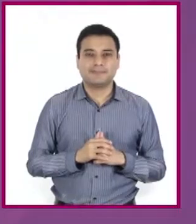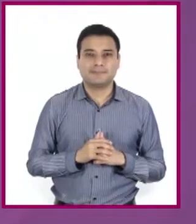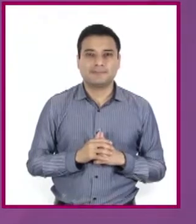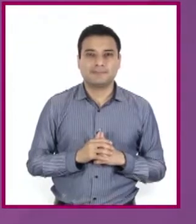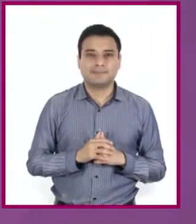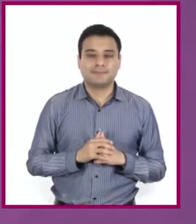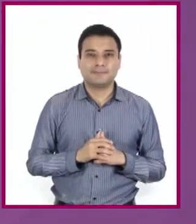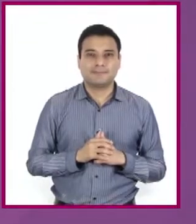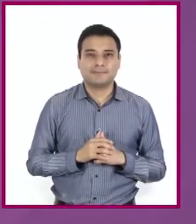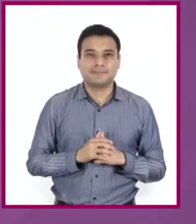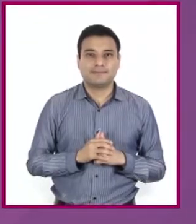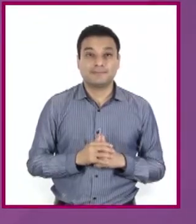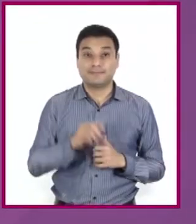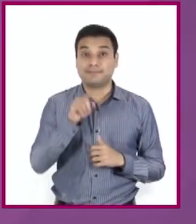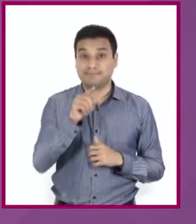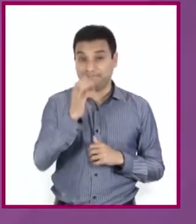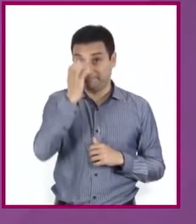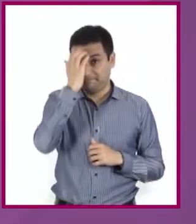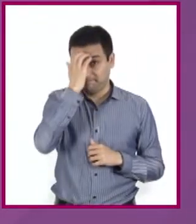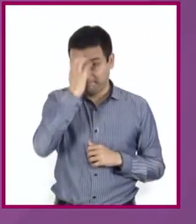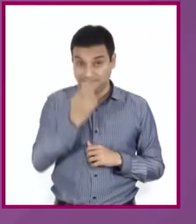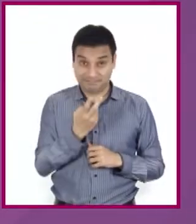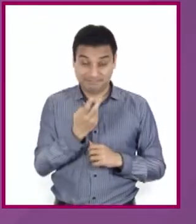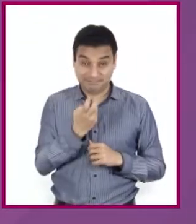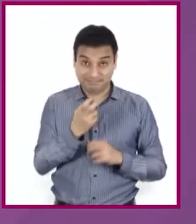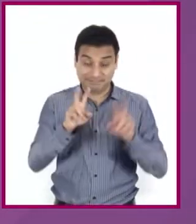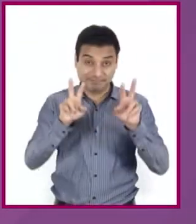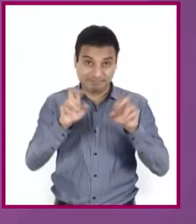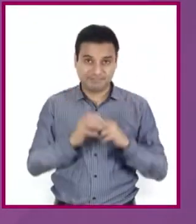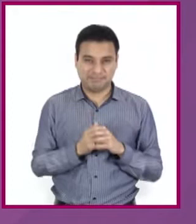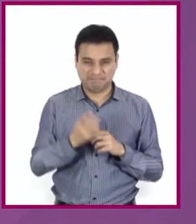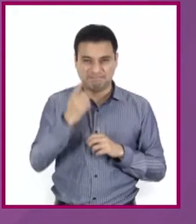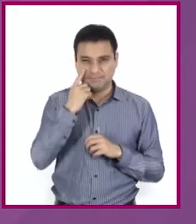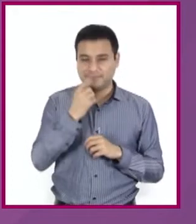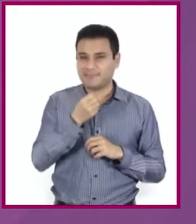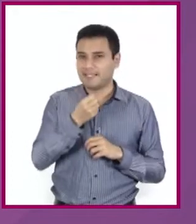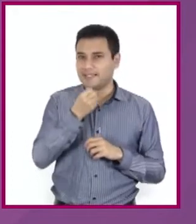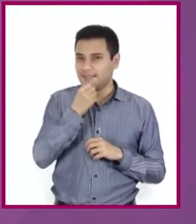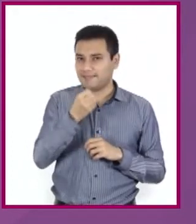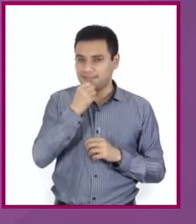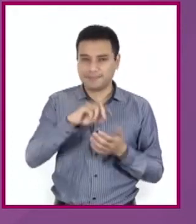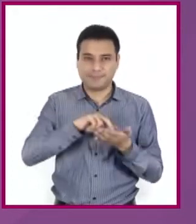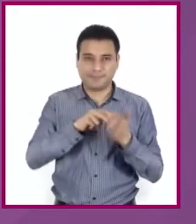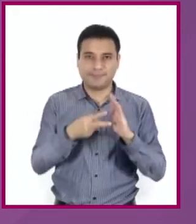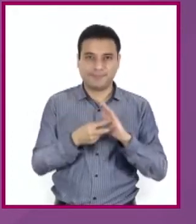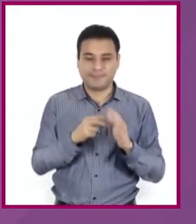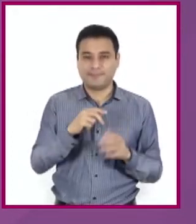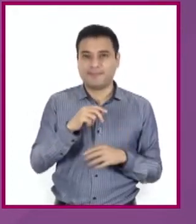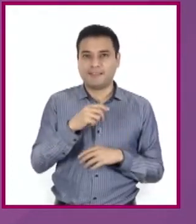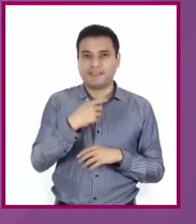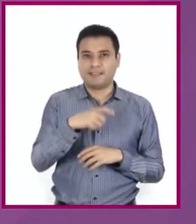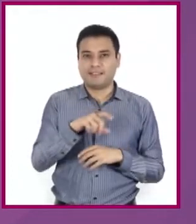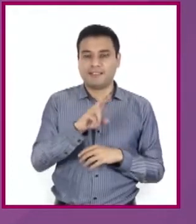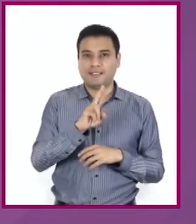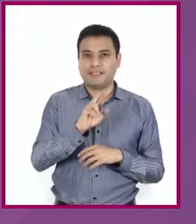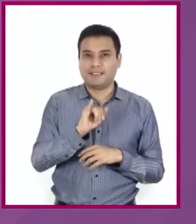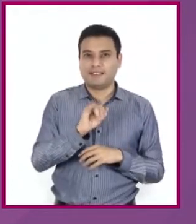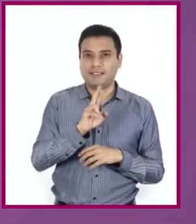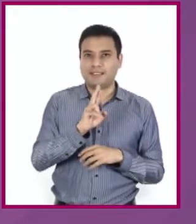Y para conocer más sobre este tema, escuchemos la entrevista con el ingeniero Quirino Pastelín